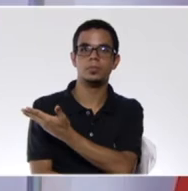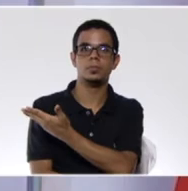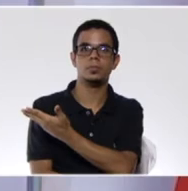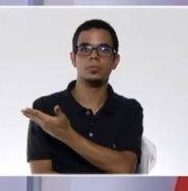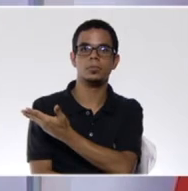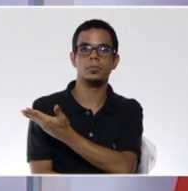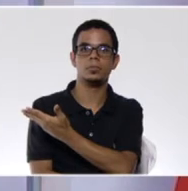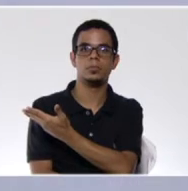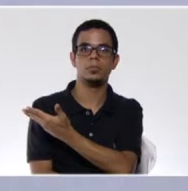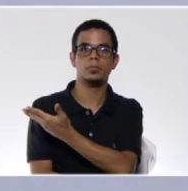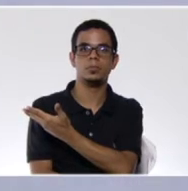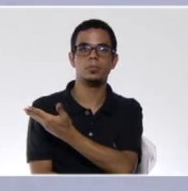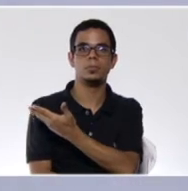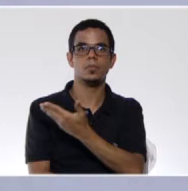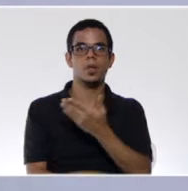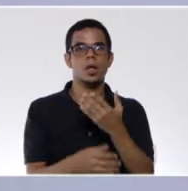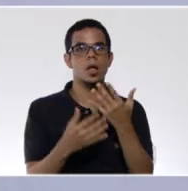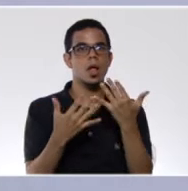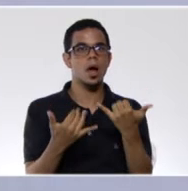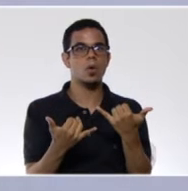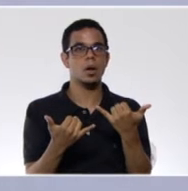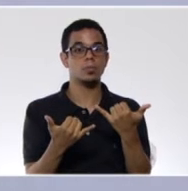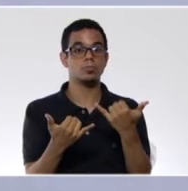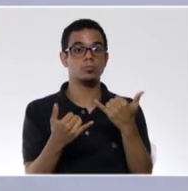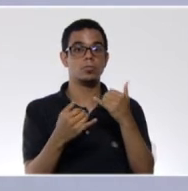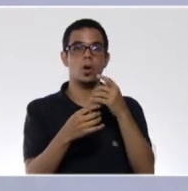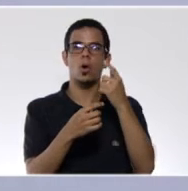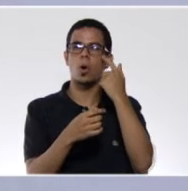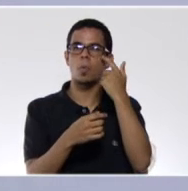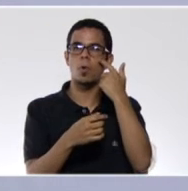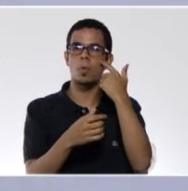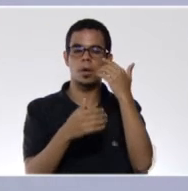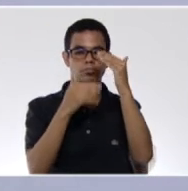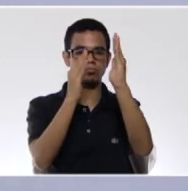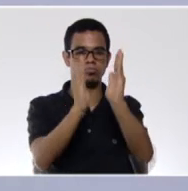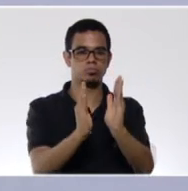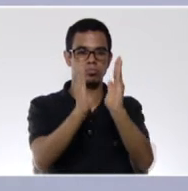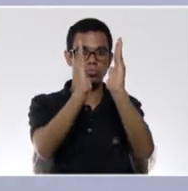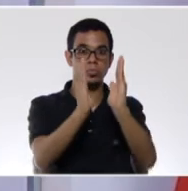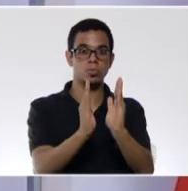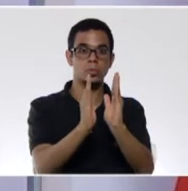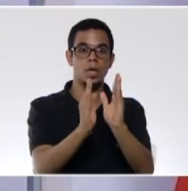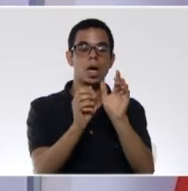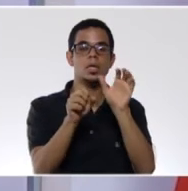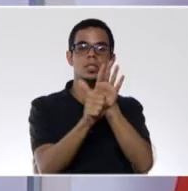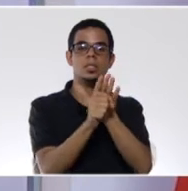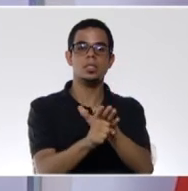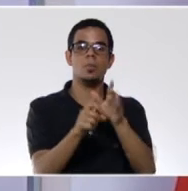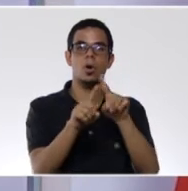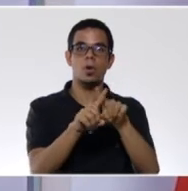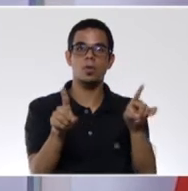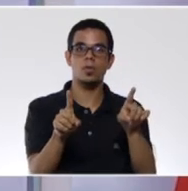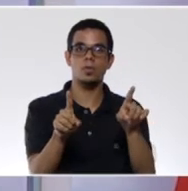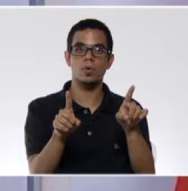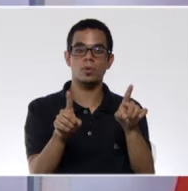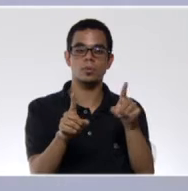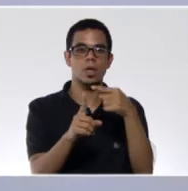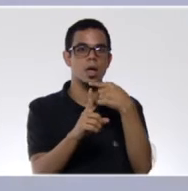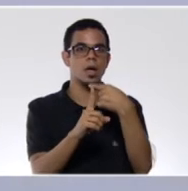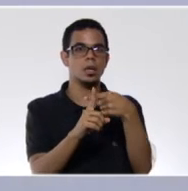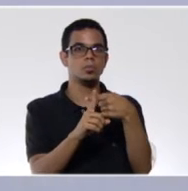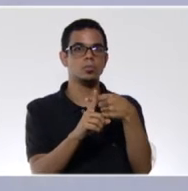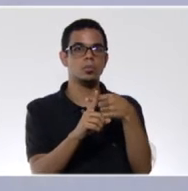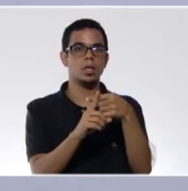Aquí el a por x tiene signos opuestos, por lo que al sumarlo se cancelan, es decir,